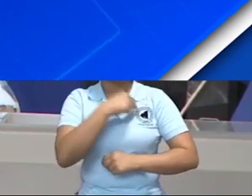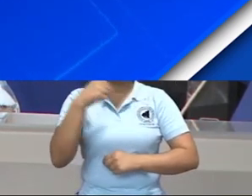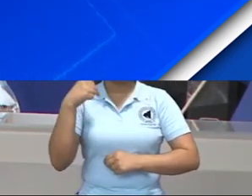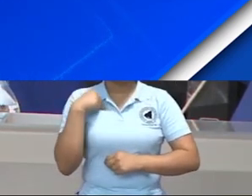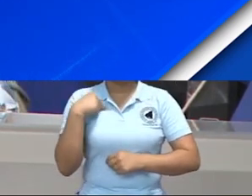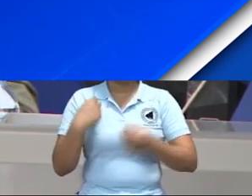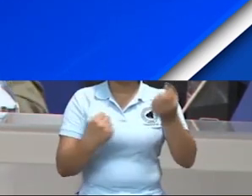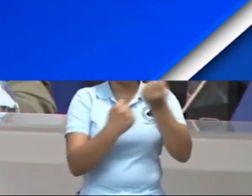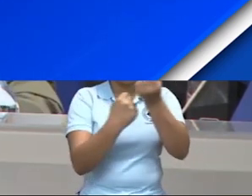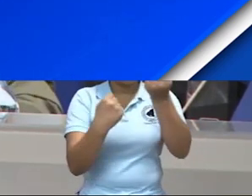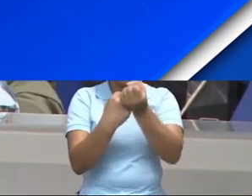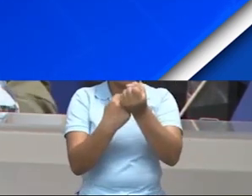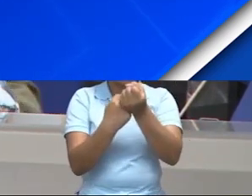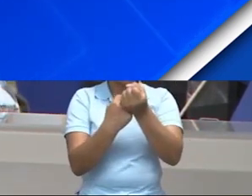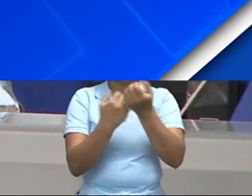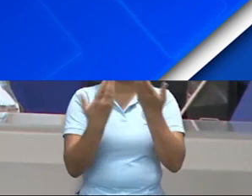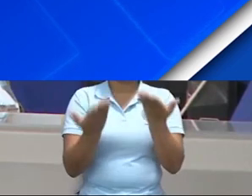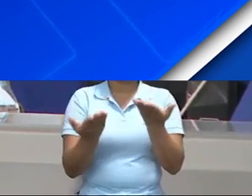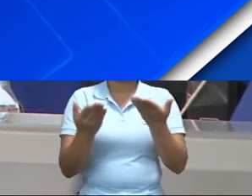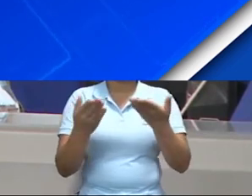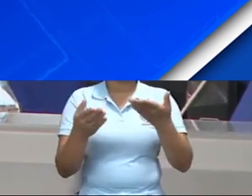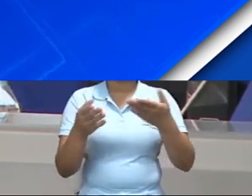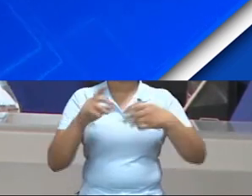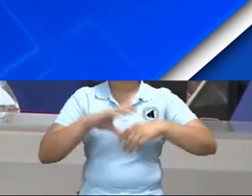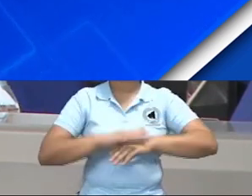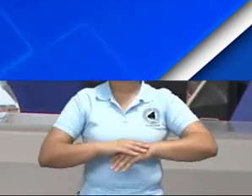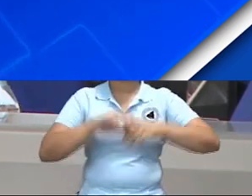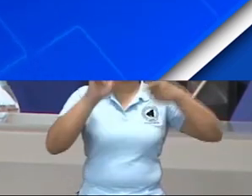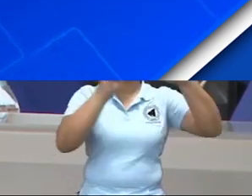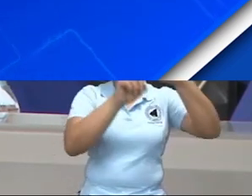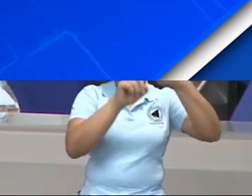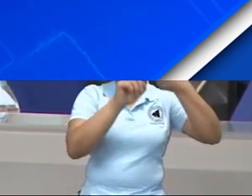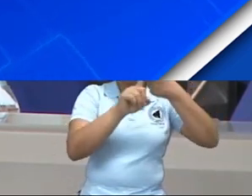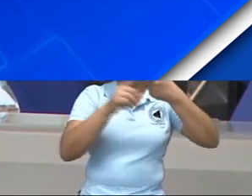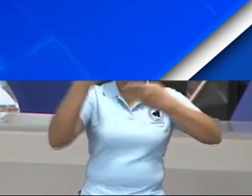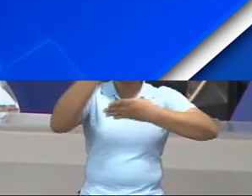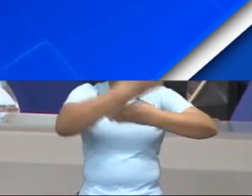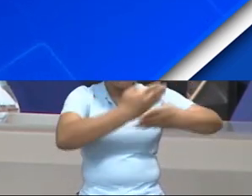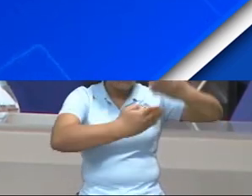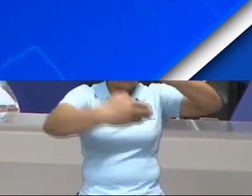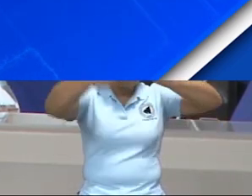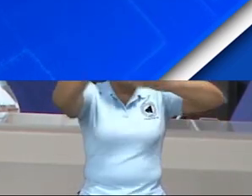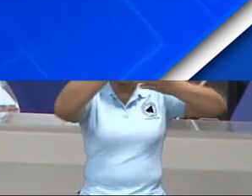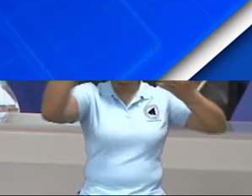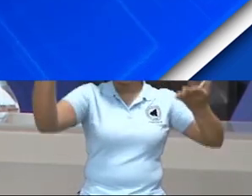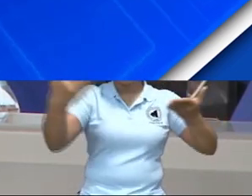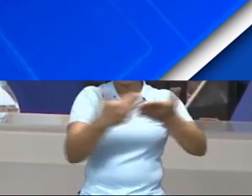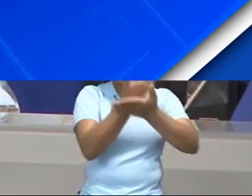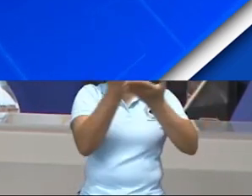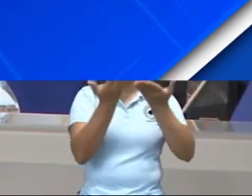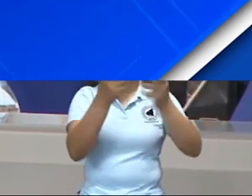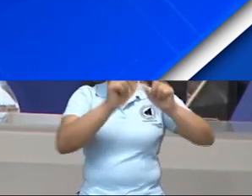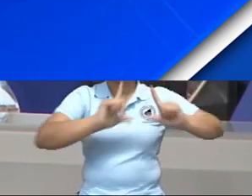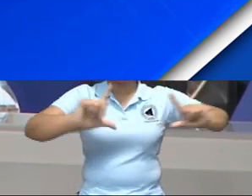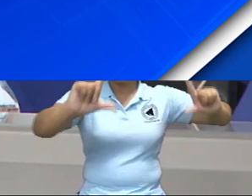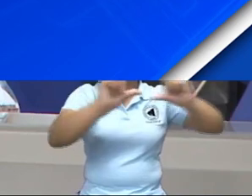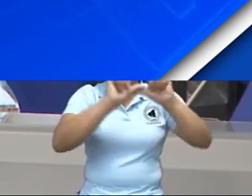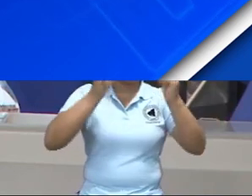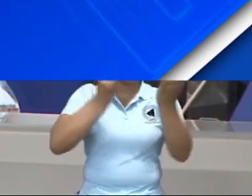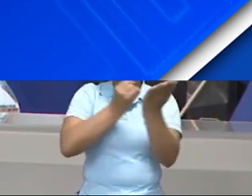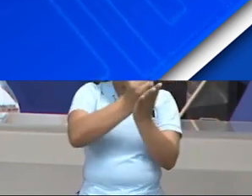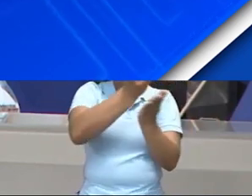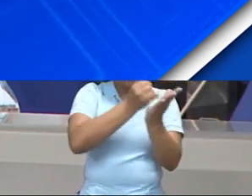cooperación en la siguiente área. Primero, diseño, construcción y modernización de instalaciones nucleares de